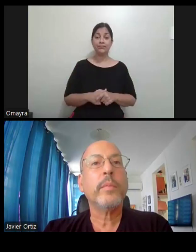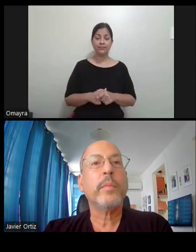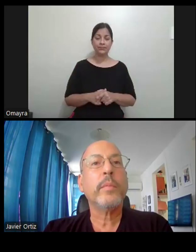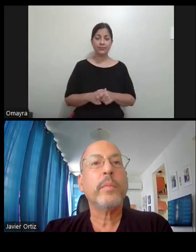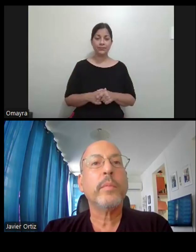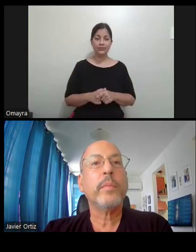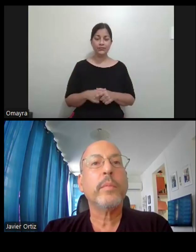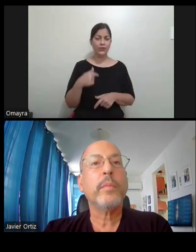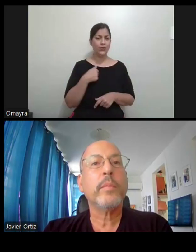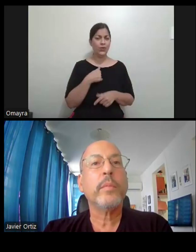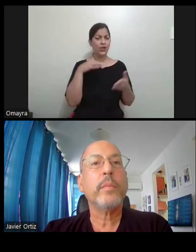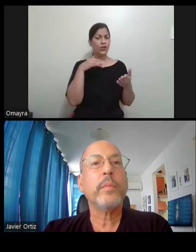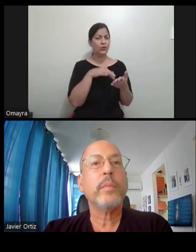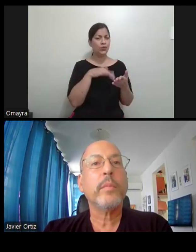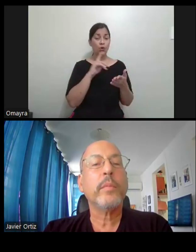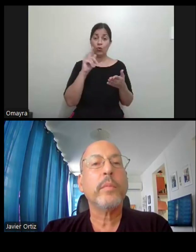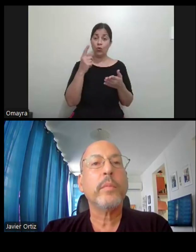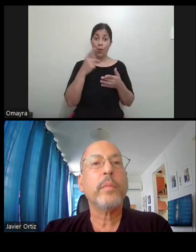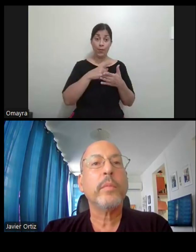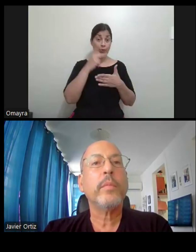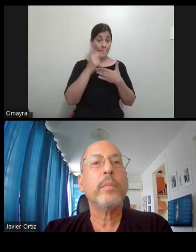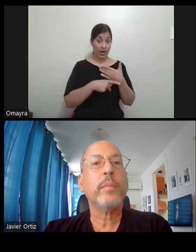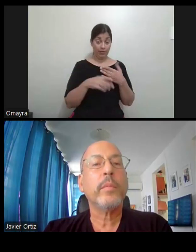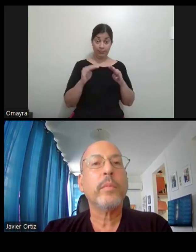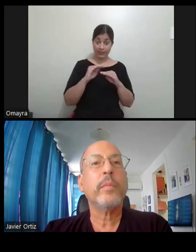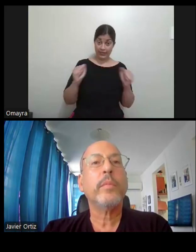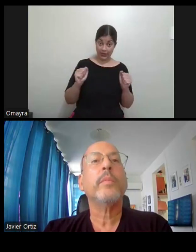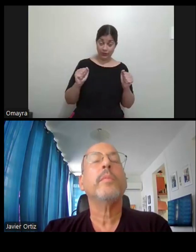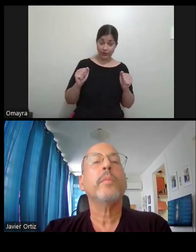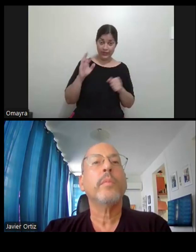yo estudio en un programa de bachillerato de radio, televisión y cine.